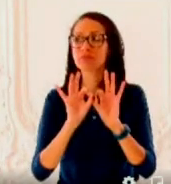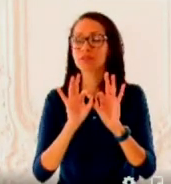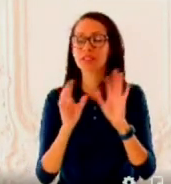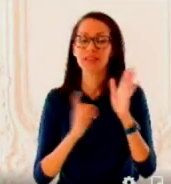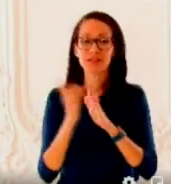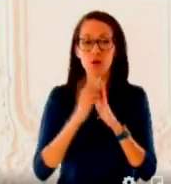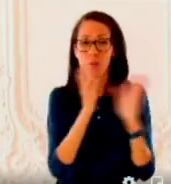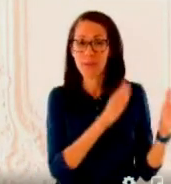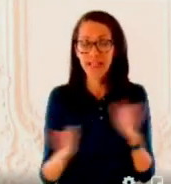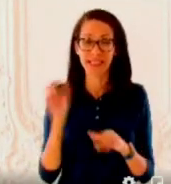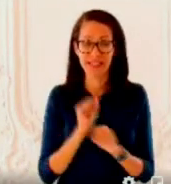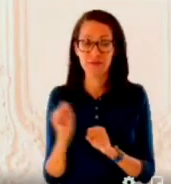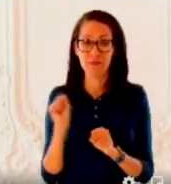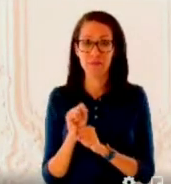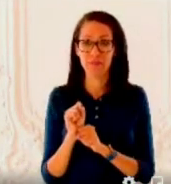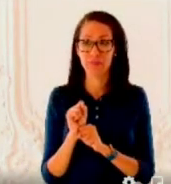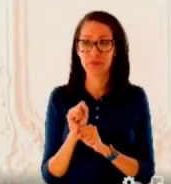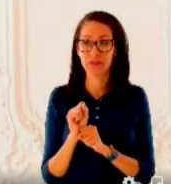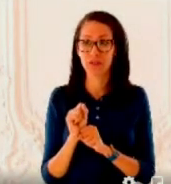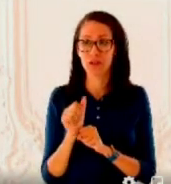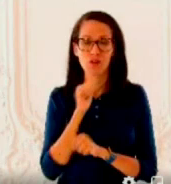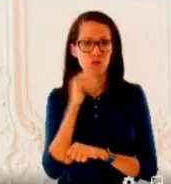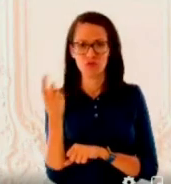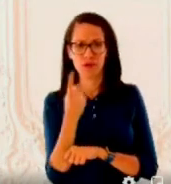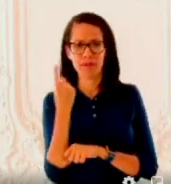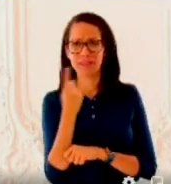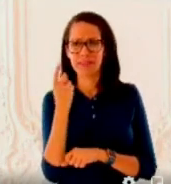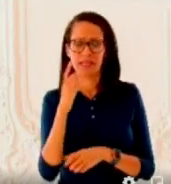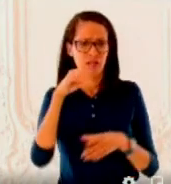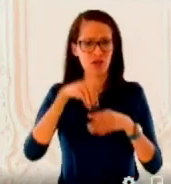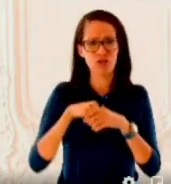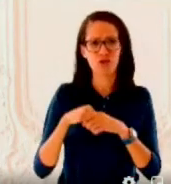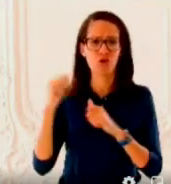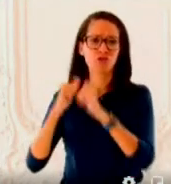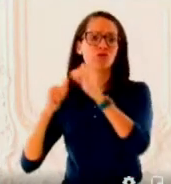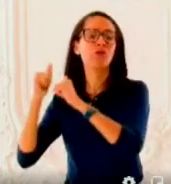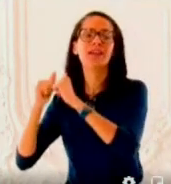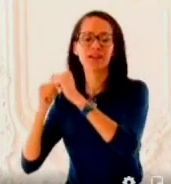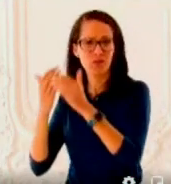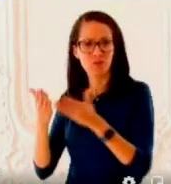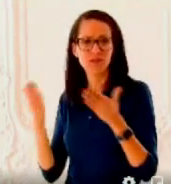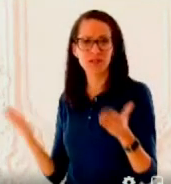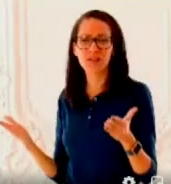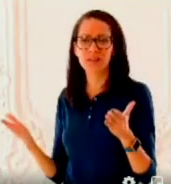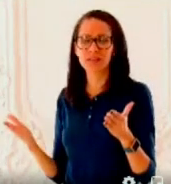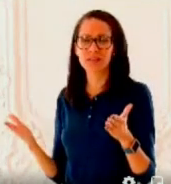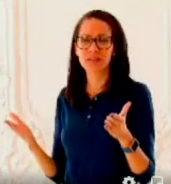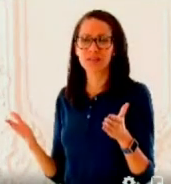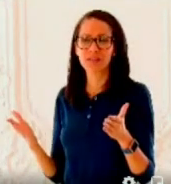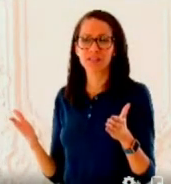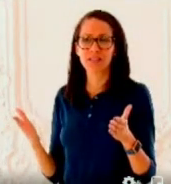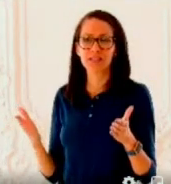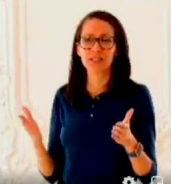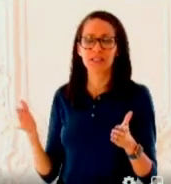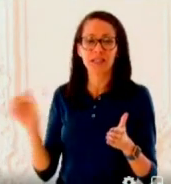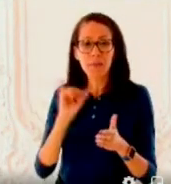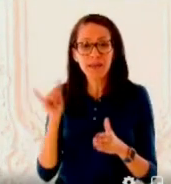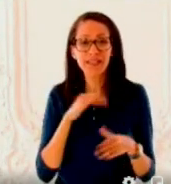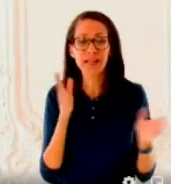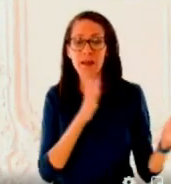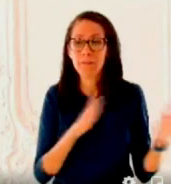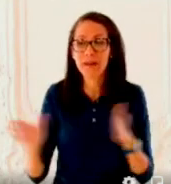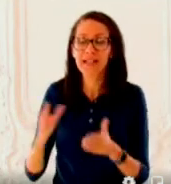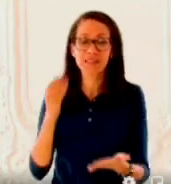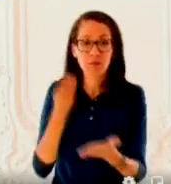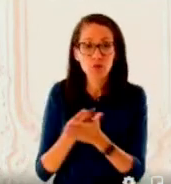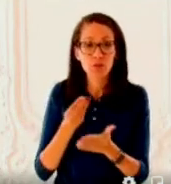de trabajo que no simplemente incluya construir obras, pero también que tengamos ese plan y